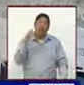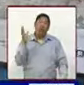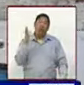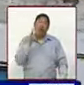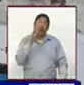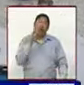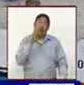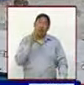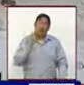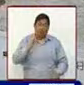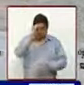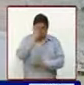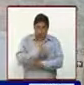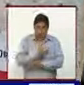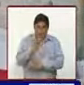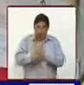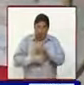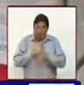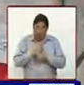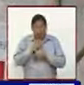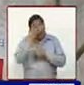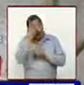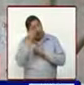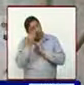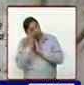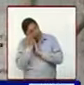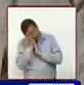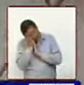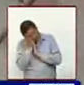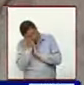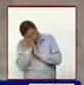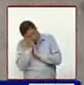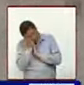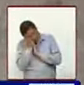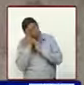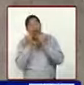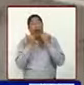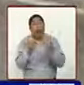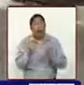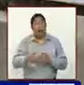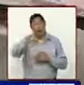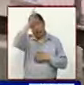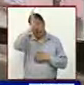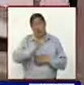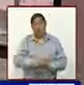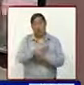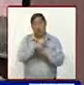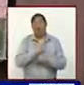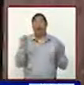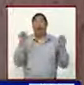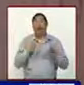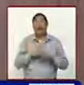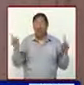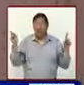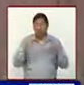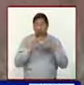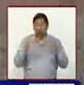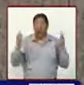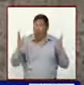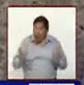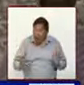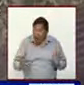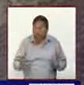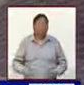junto a su niño de 3 dormían en este sector. Gracias a Dios lograron salvar sus vidas, pero los daños